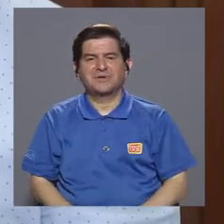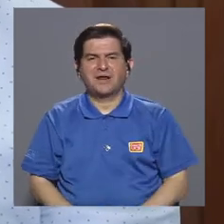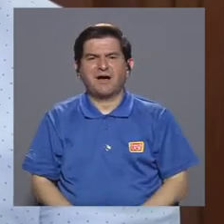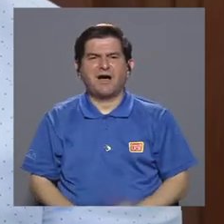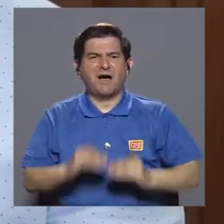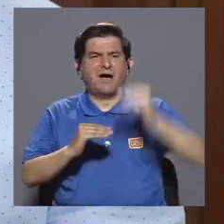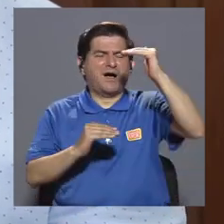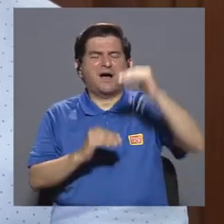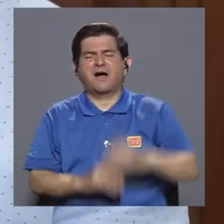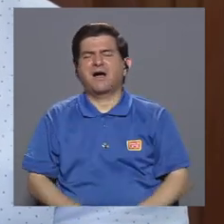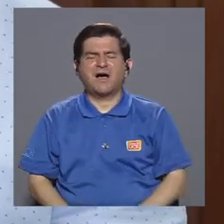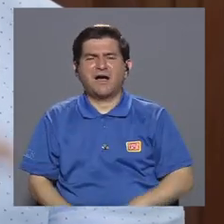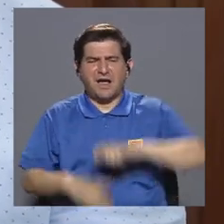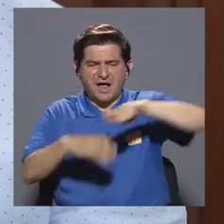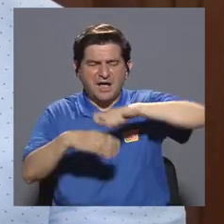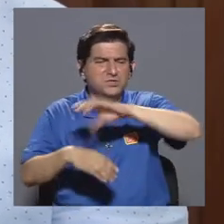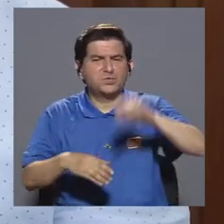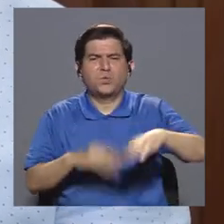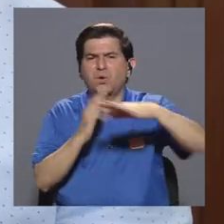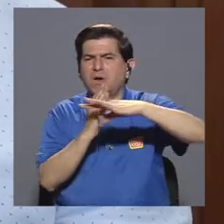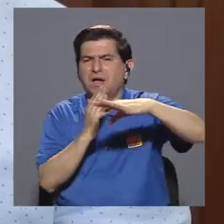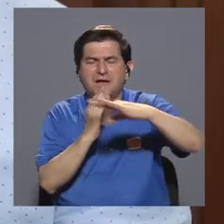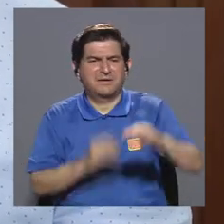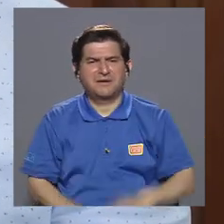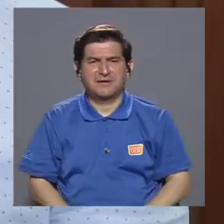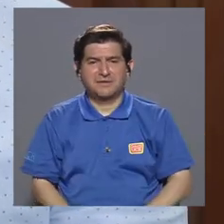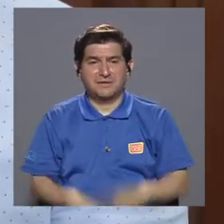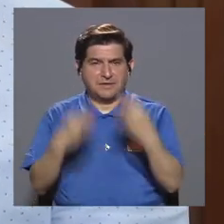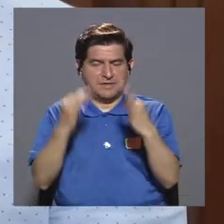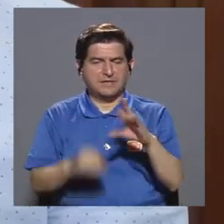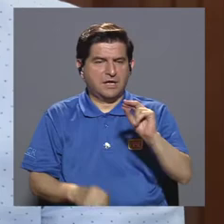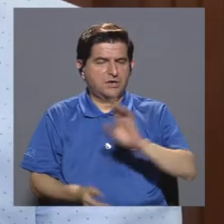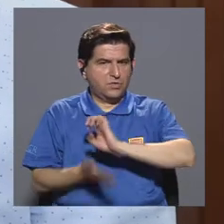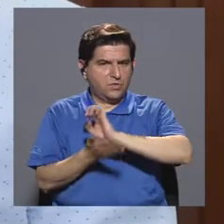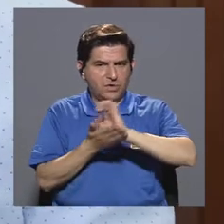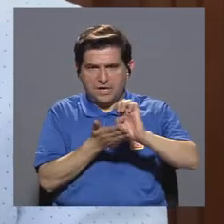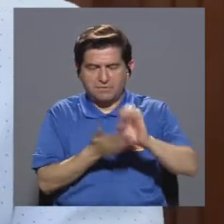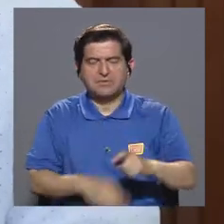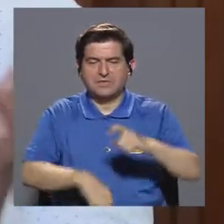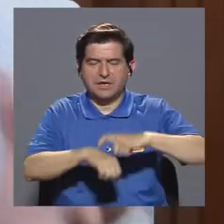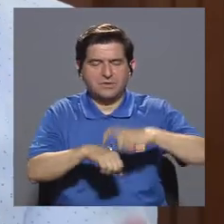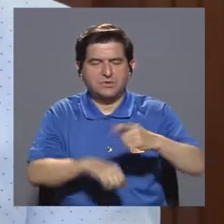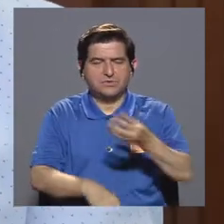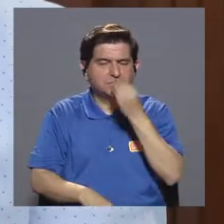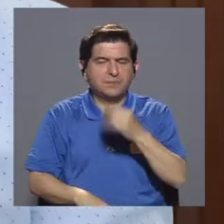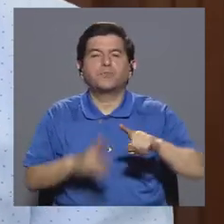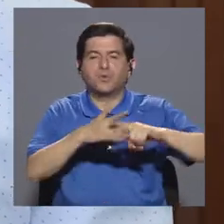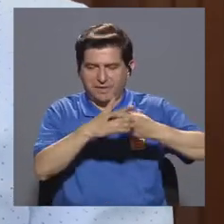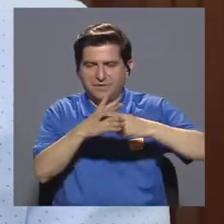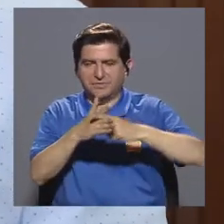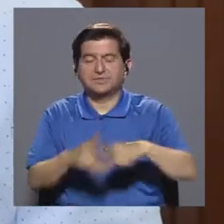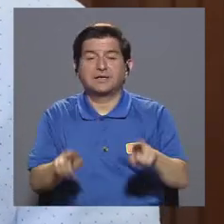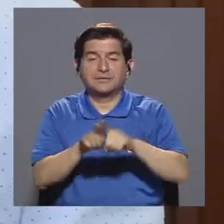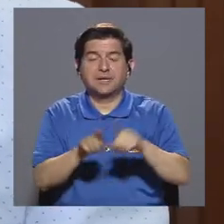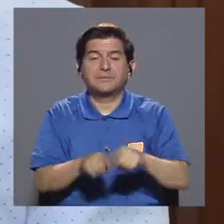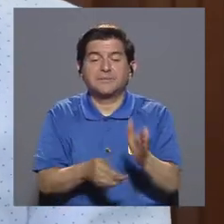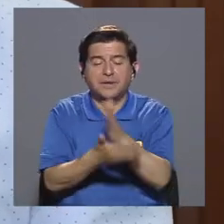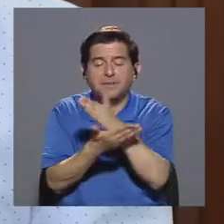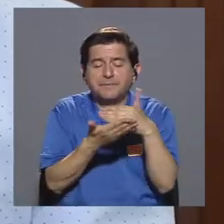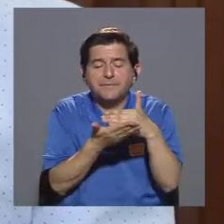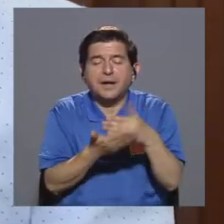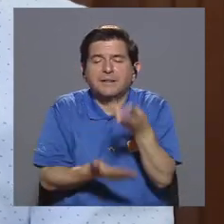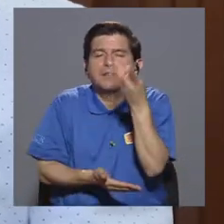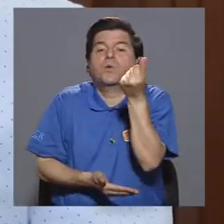son alimentos altos en azúcar o en grasa. Entonces buscamos no saltarnos tiempos de comida, sino también ajustarlos. La otra cosa es el tamaño de